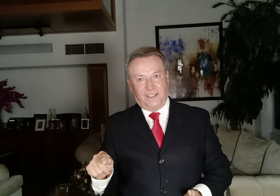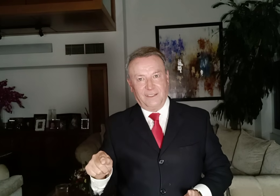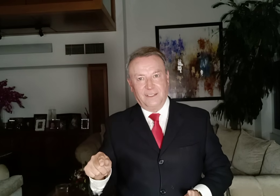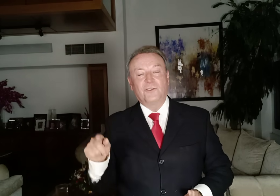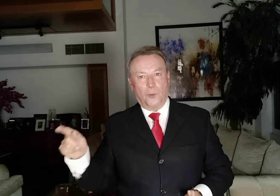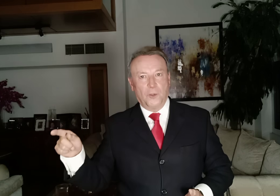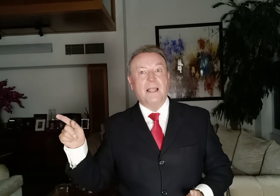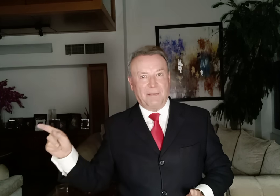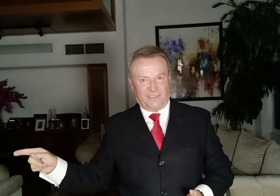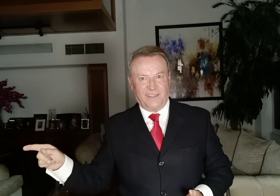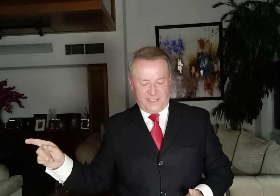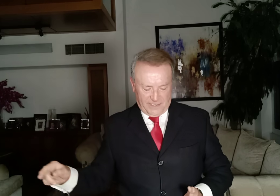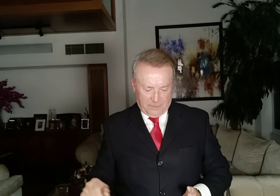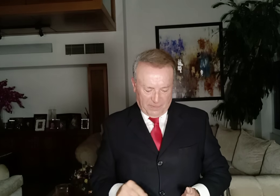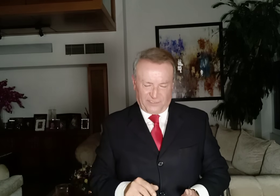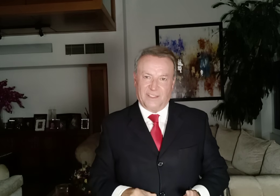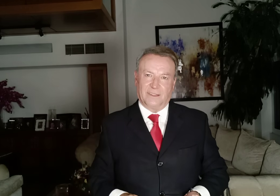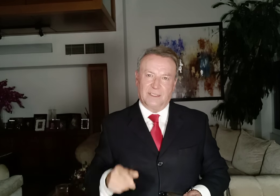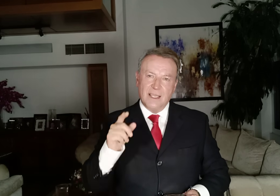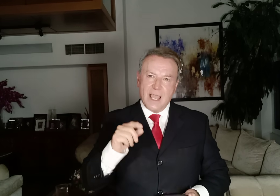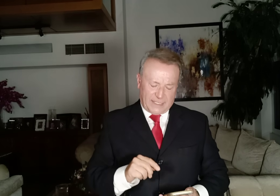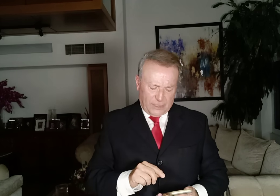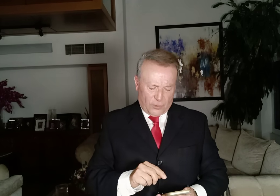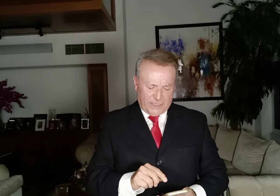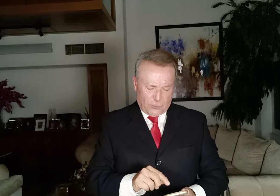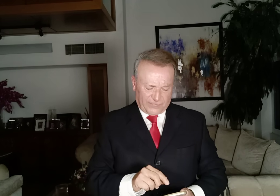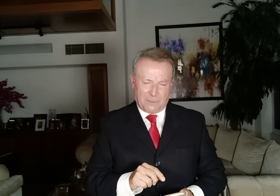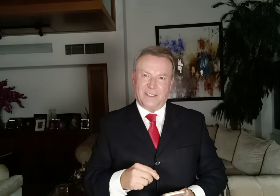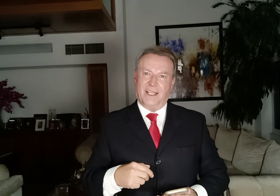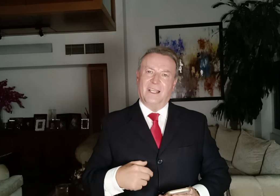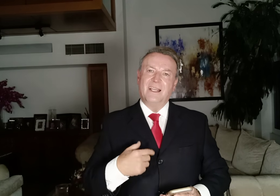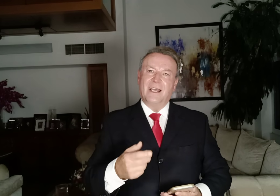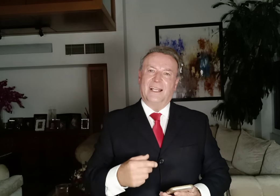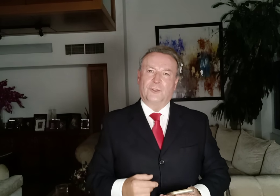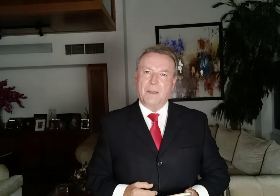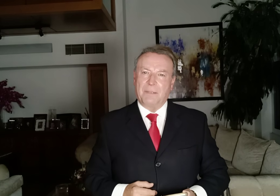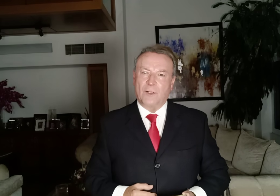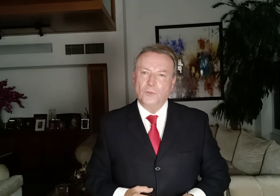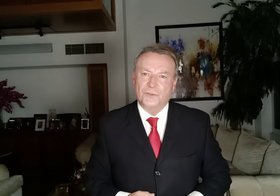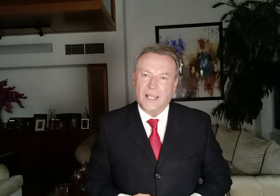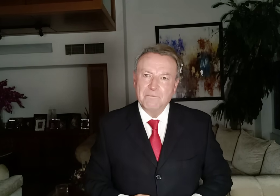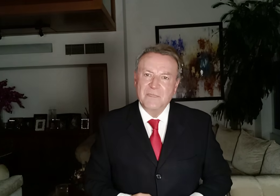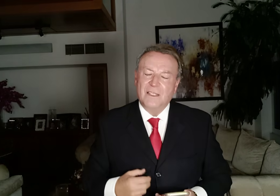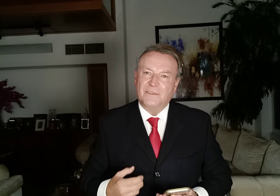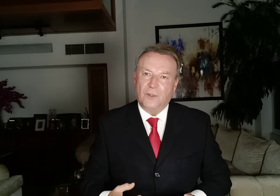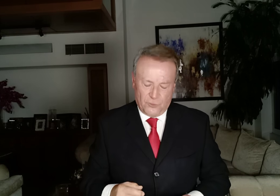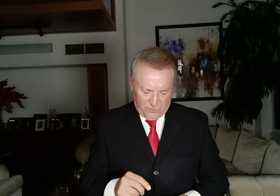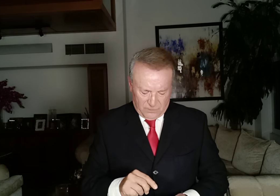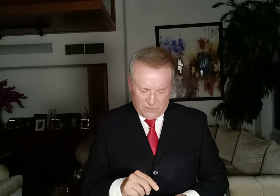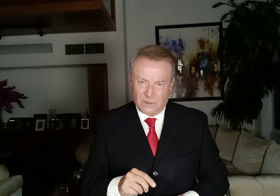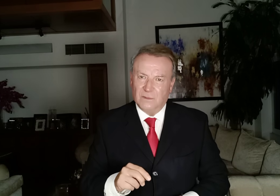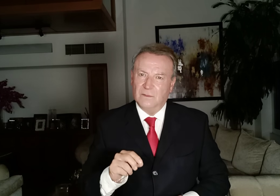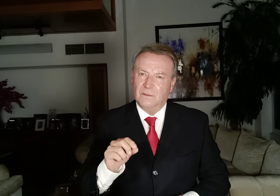gente somos la pesadilla del presidente. Aquí lo que dijo esta mañana ante una pregunta de